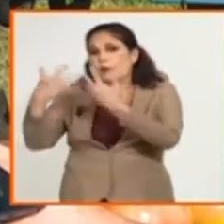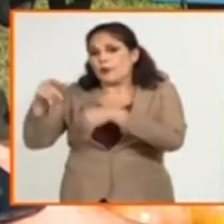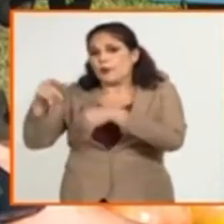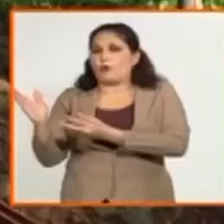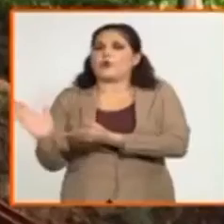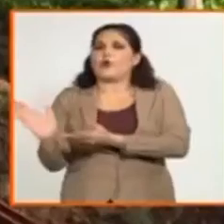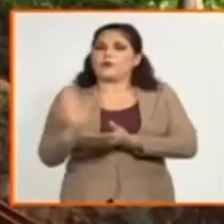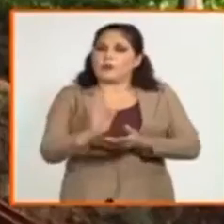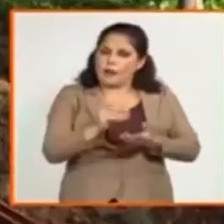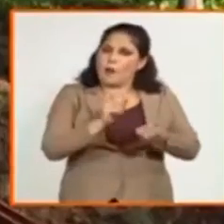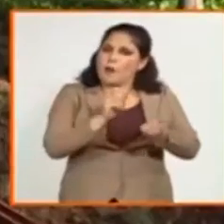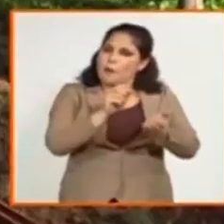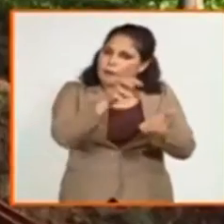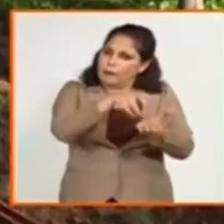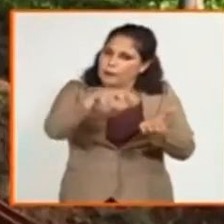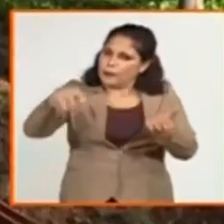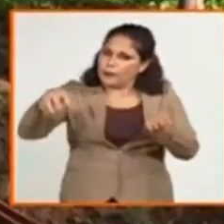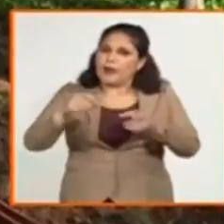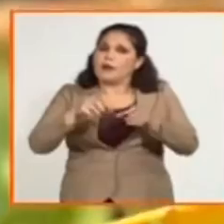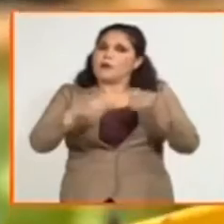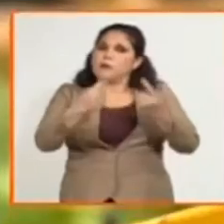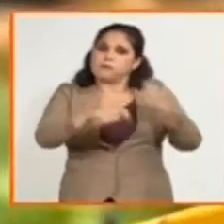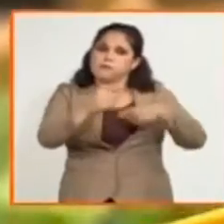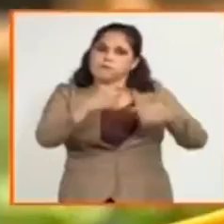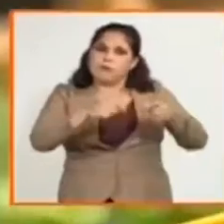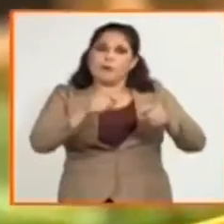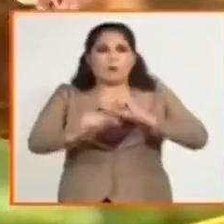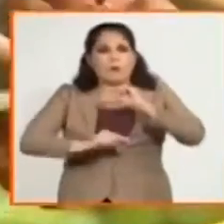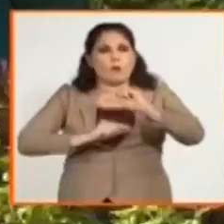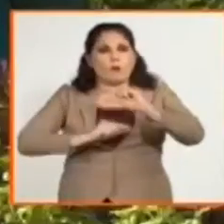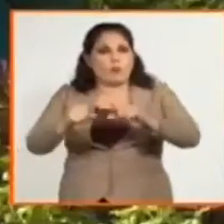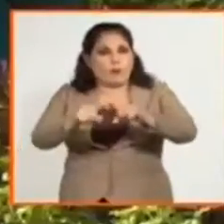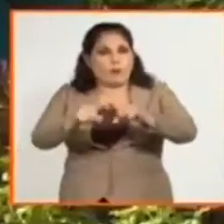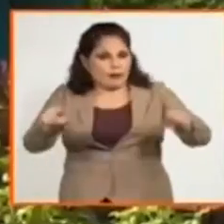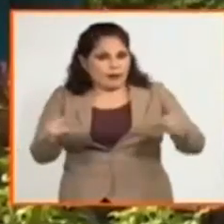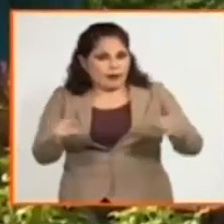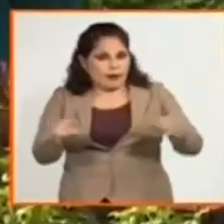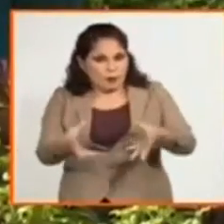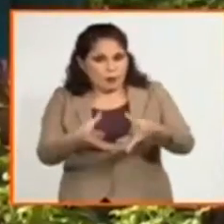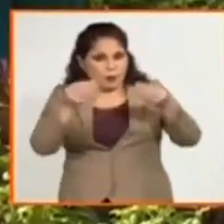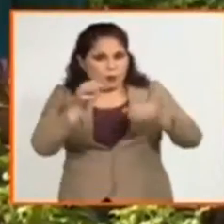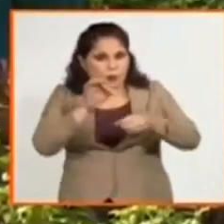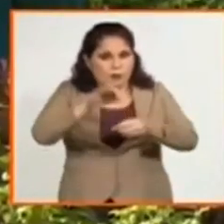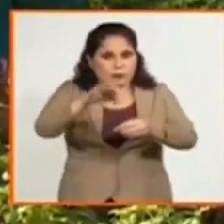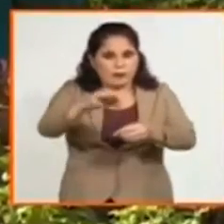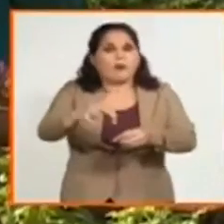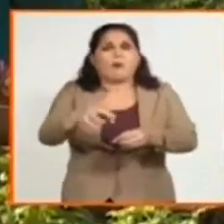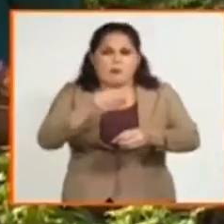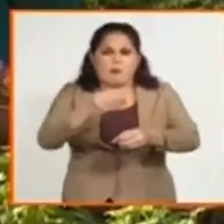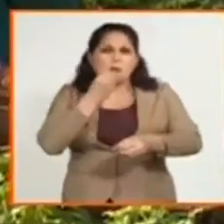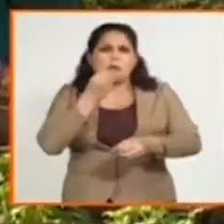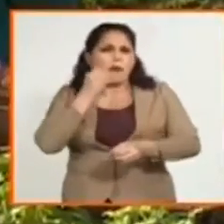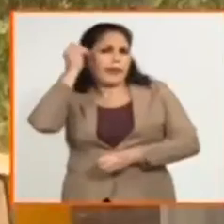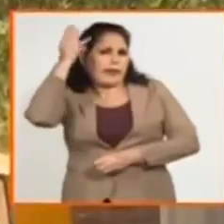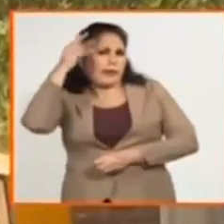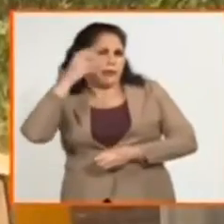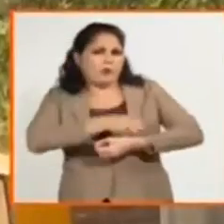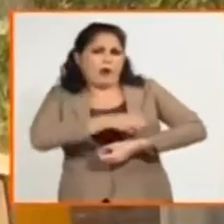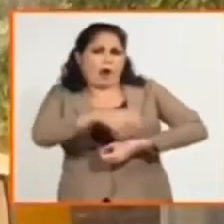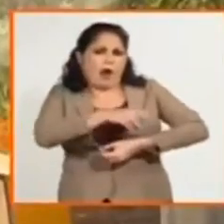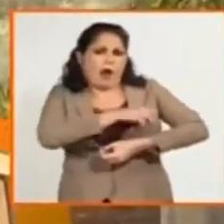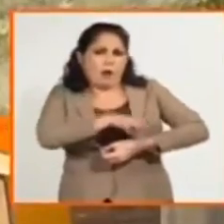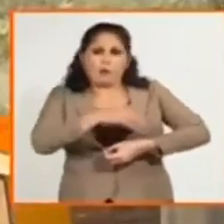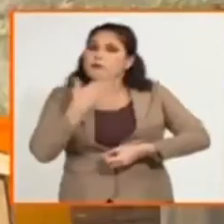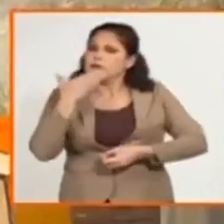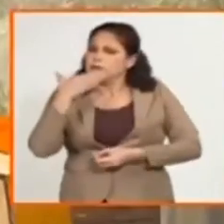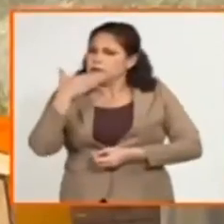otras CCS. También es propósito recuperar terrenos cultivables con uso de la agroecología. La agroecología como concepto